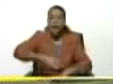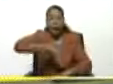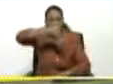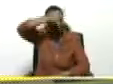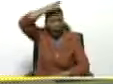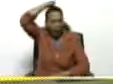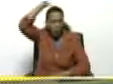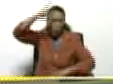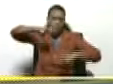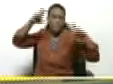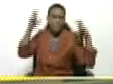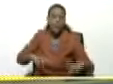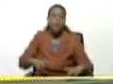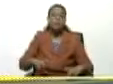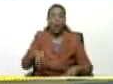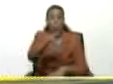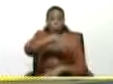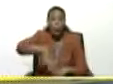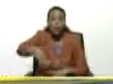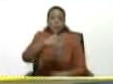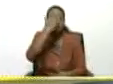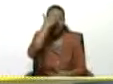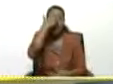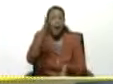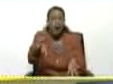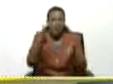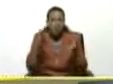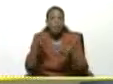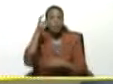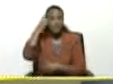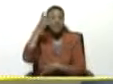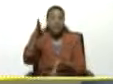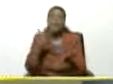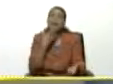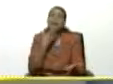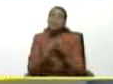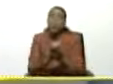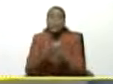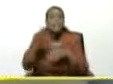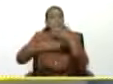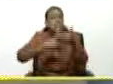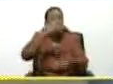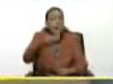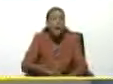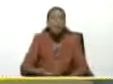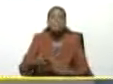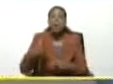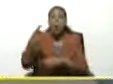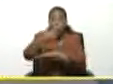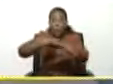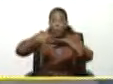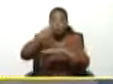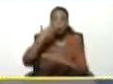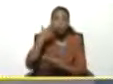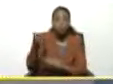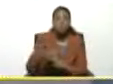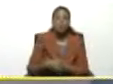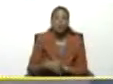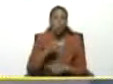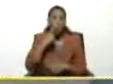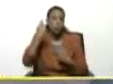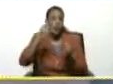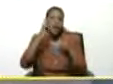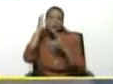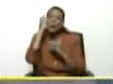pinto desde el municipio sotillo yos usted va a triunfar y el agradecimiento externo a nuestro gobernador como usted lo llama pues el muchacho de la